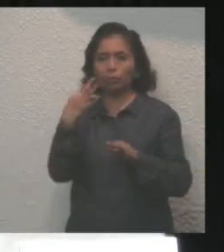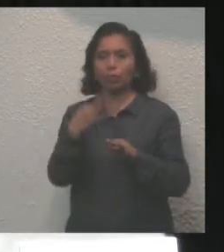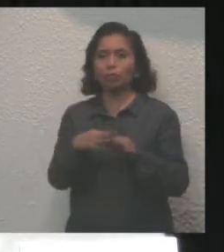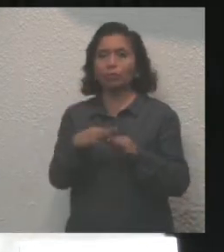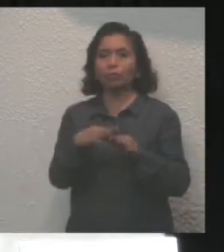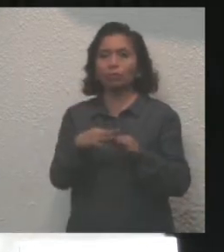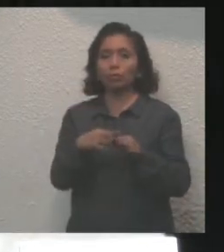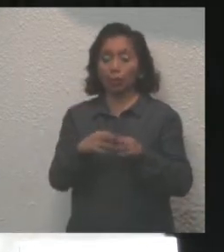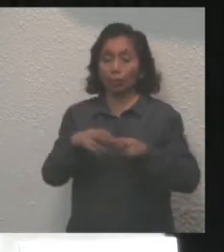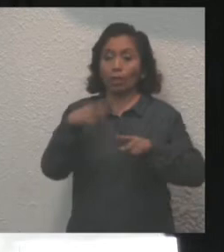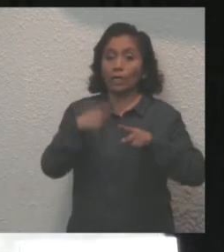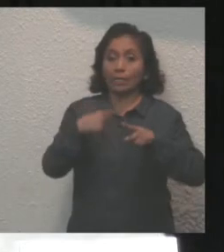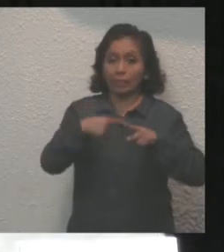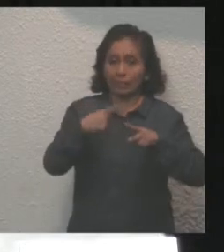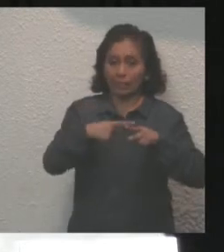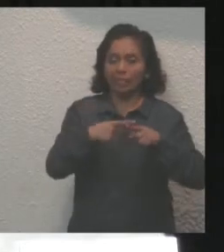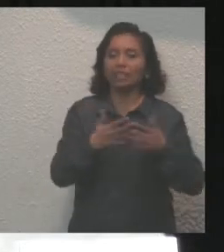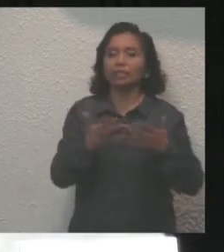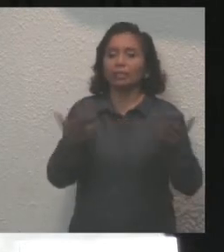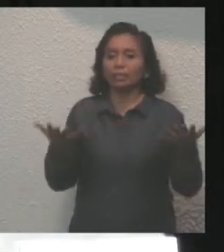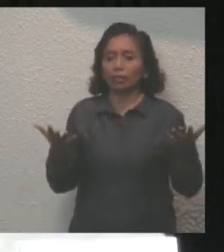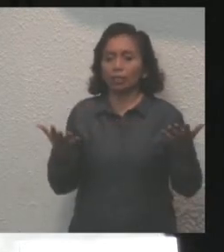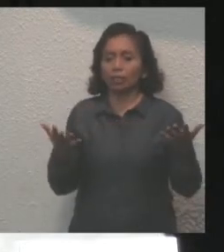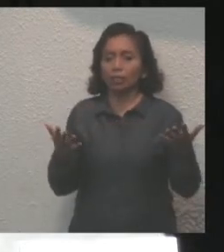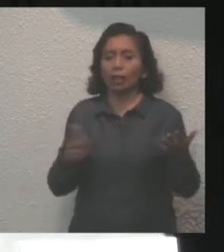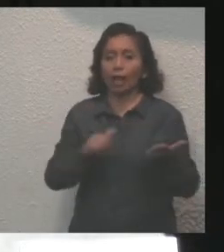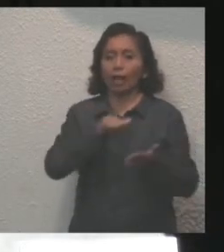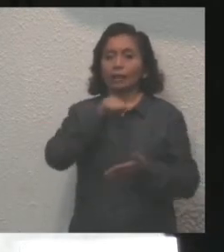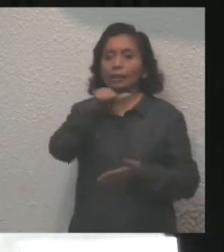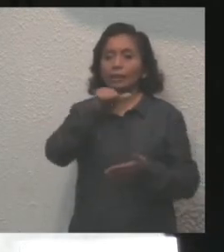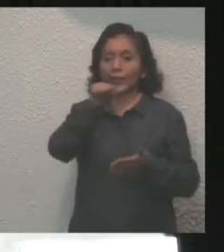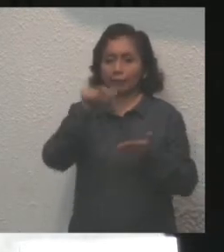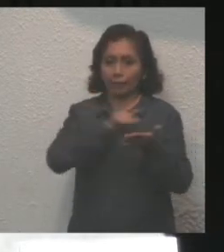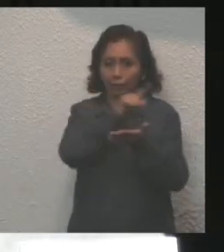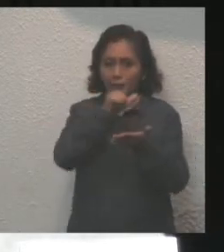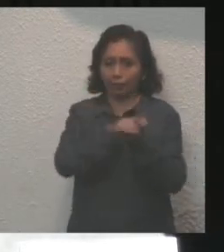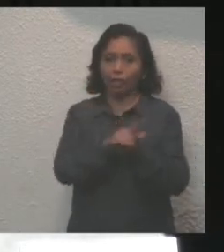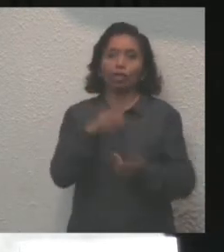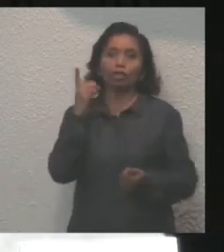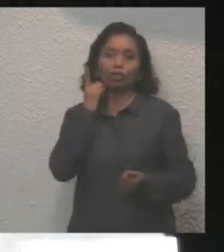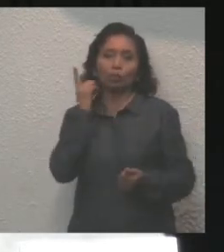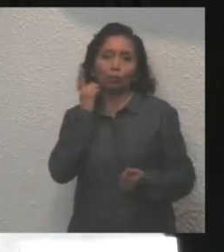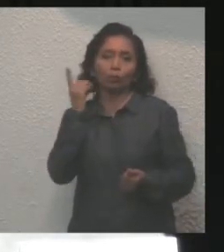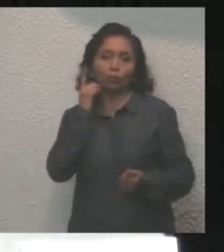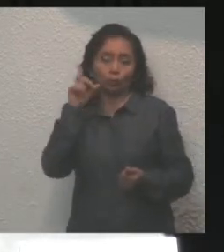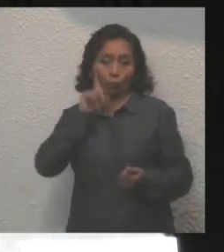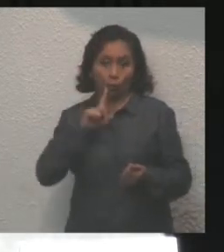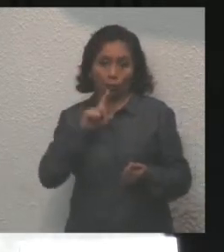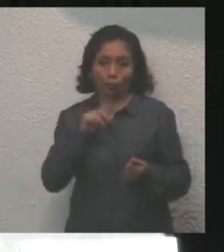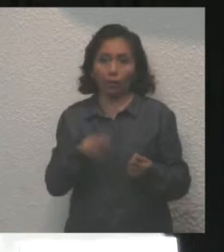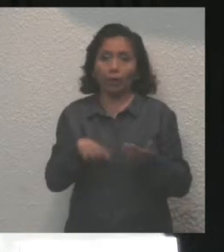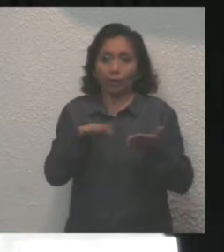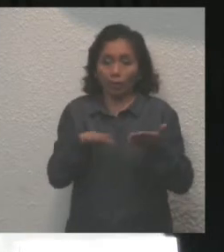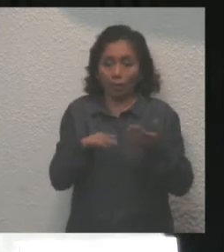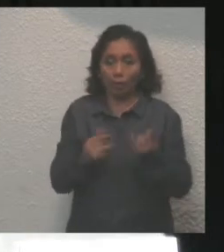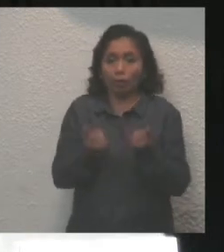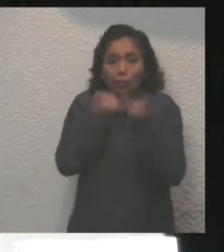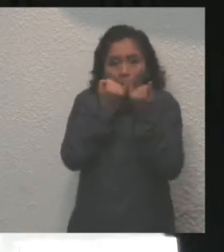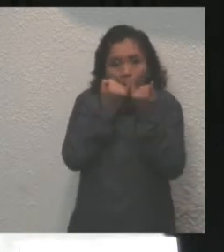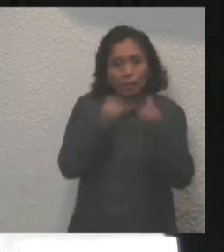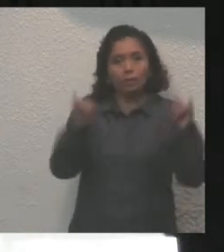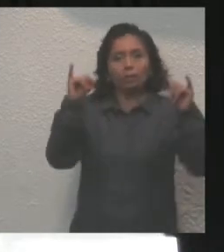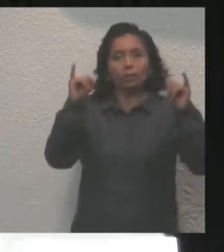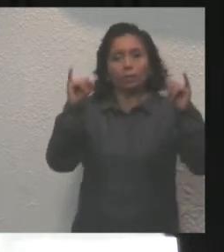asumido por quienes integramos la 16ª legislatura para que, como poder independiente y